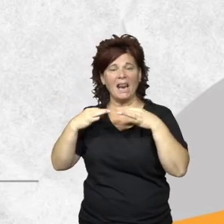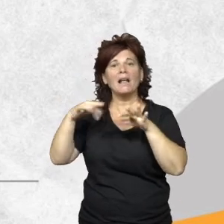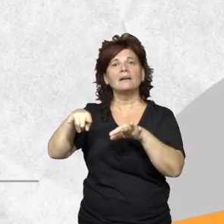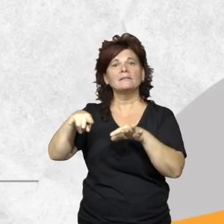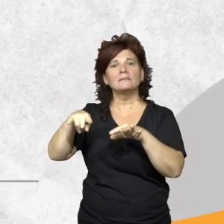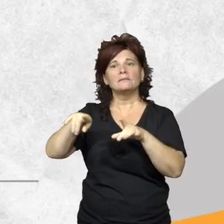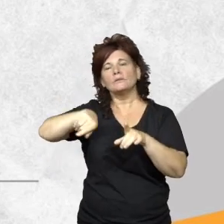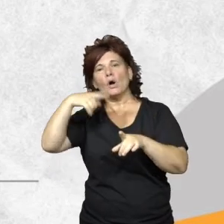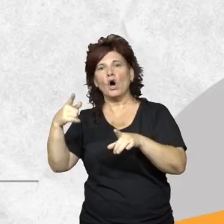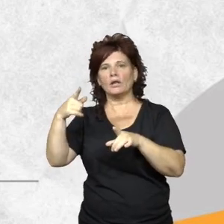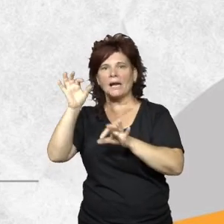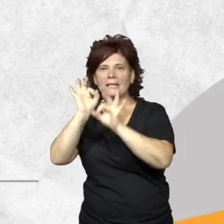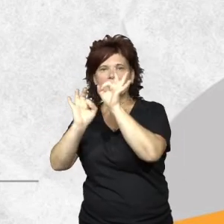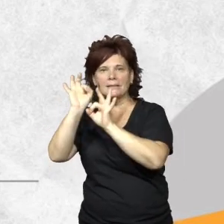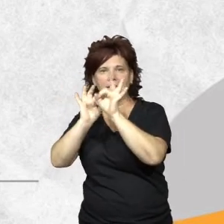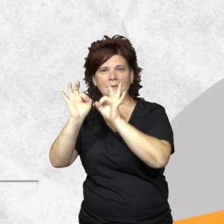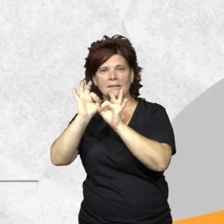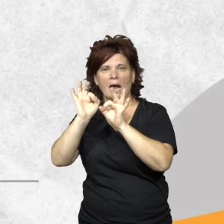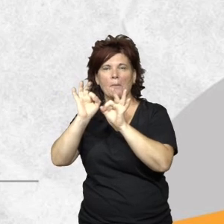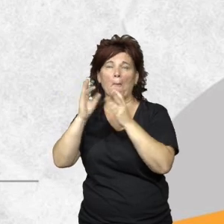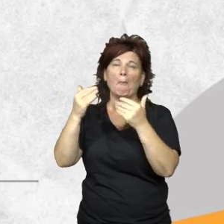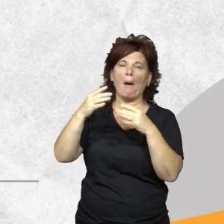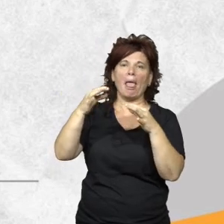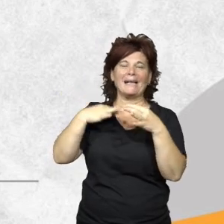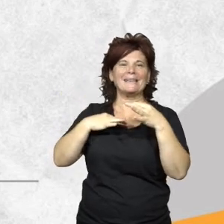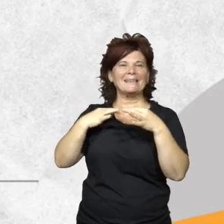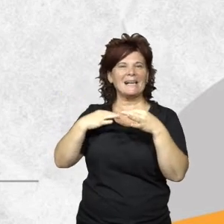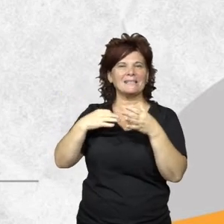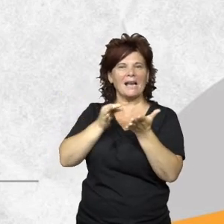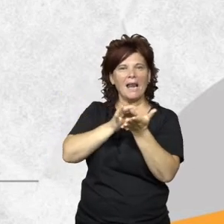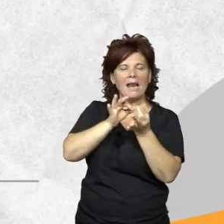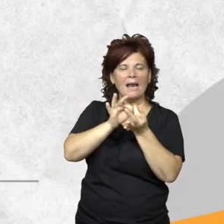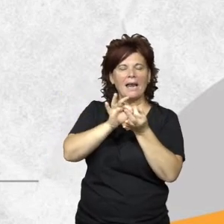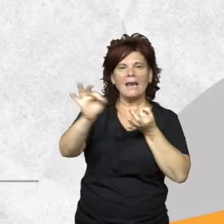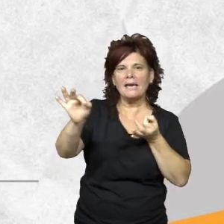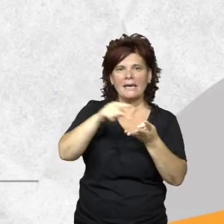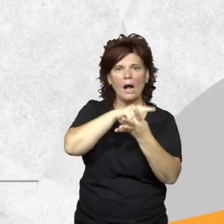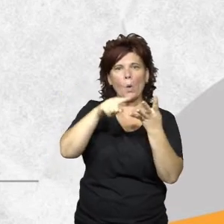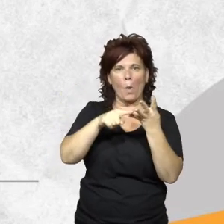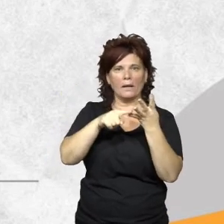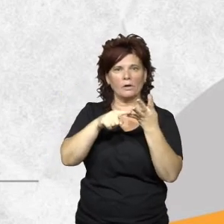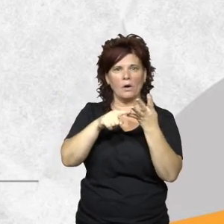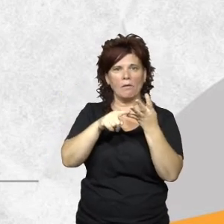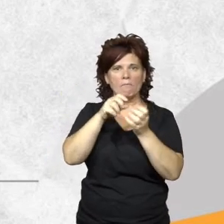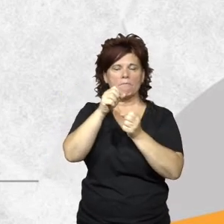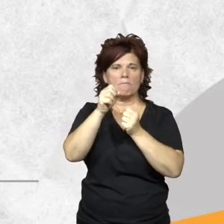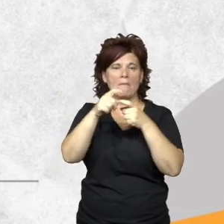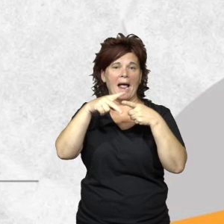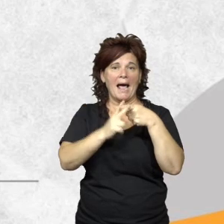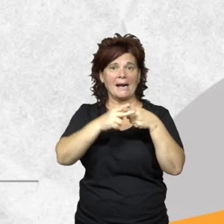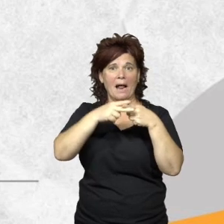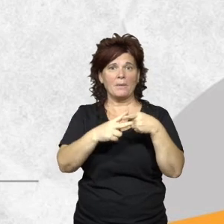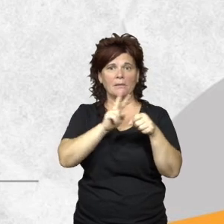los residuos peligrosos de la textil sea cada 4 líneas hacen el mantenimiento de las máquinas, entonces es diferente